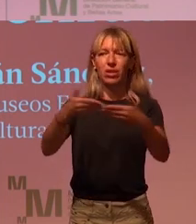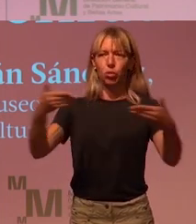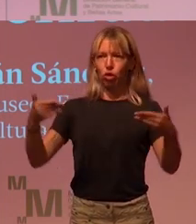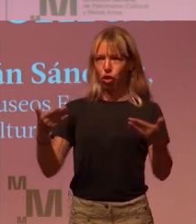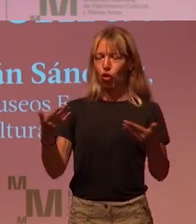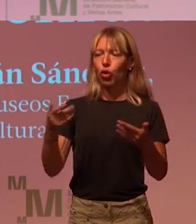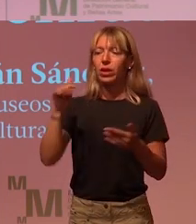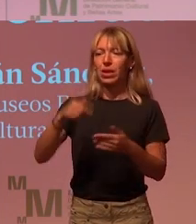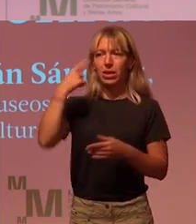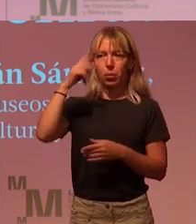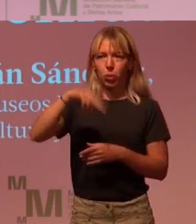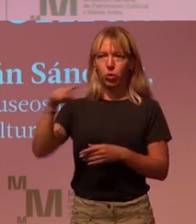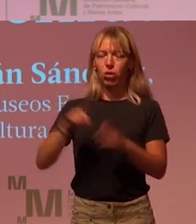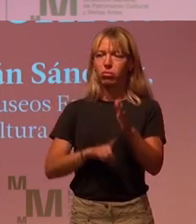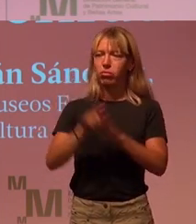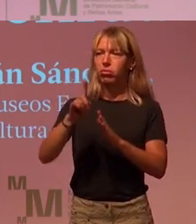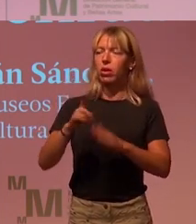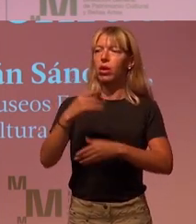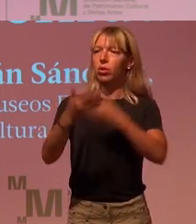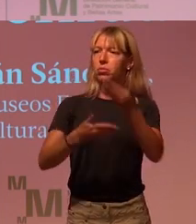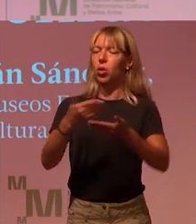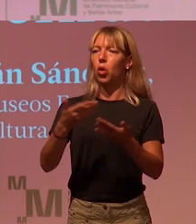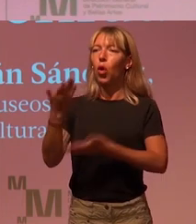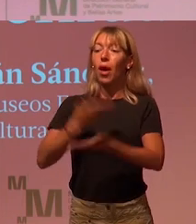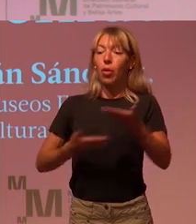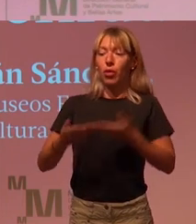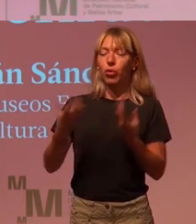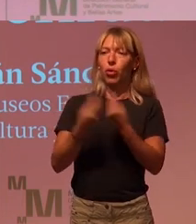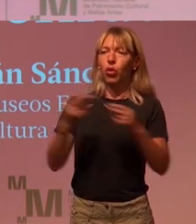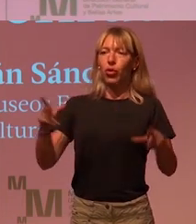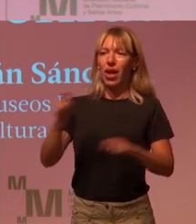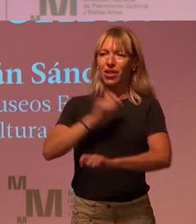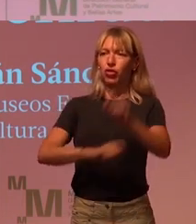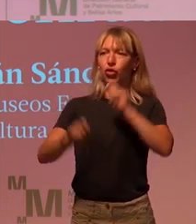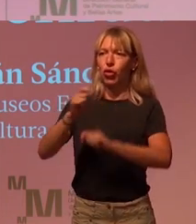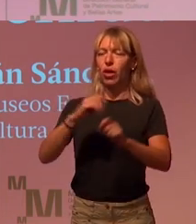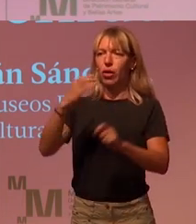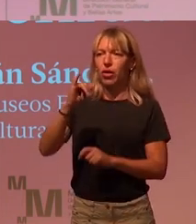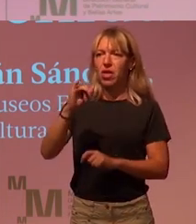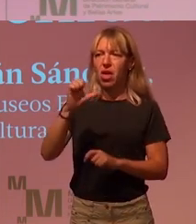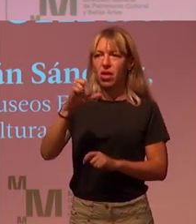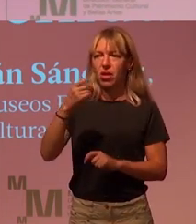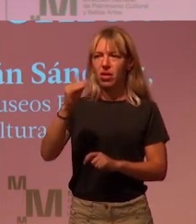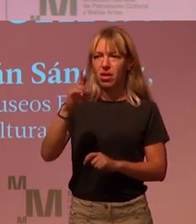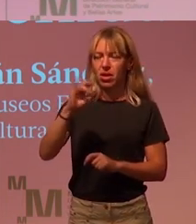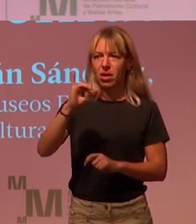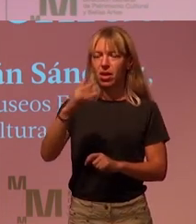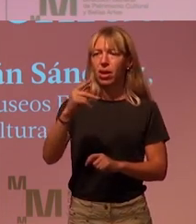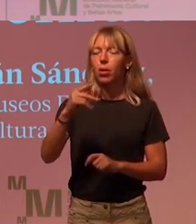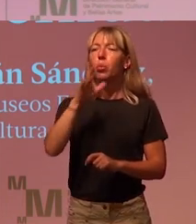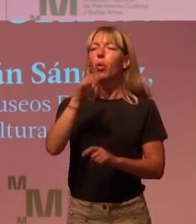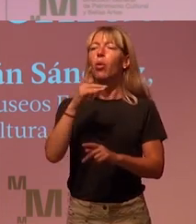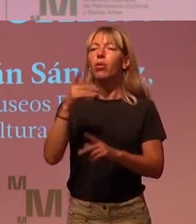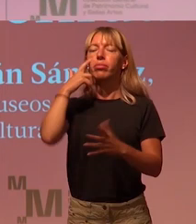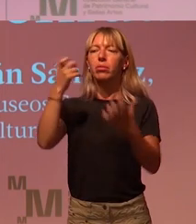exposición que este museo ha desarrollado en colaboración con la Asociación Jeglik para el Arte